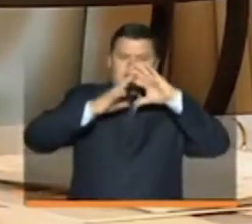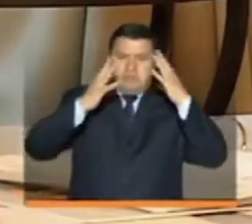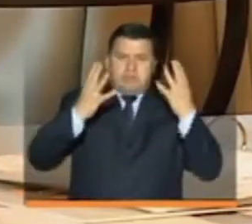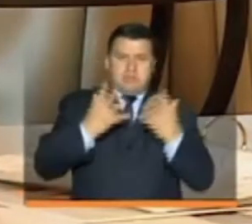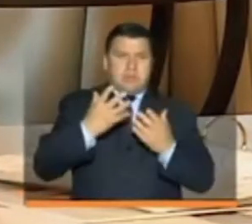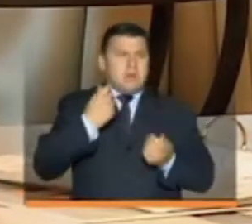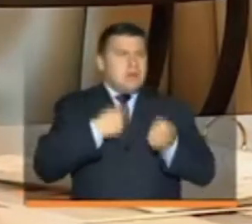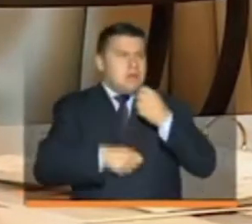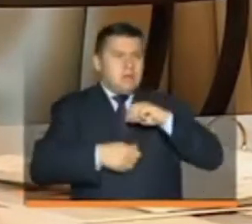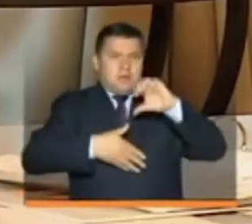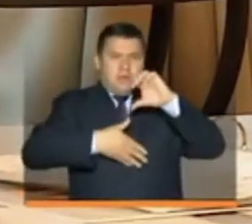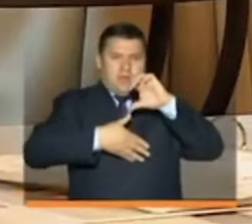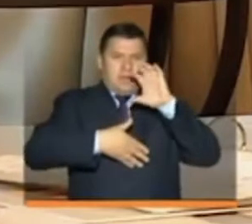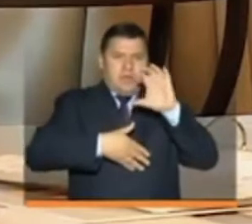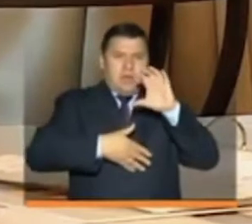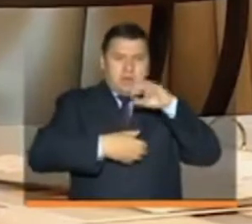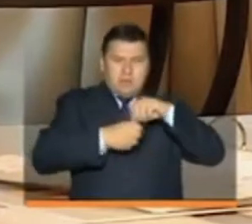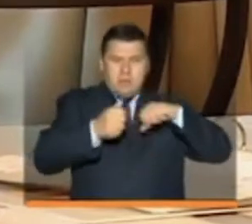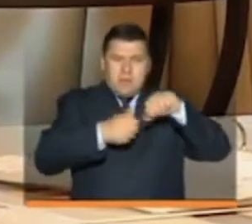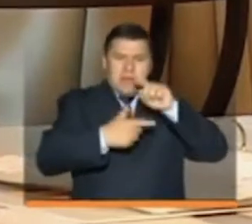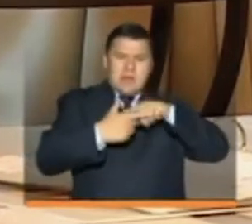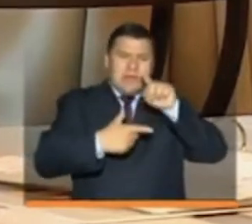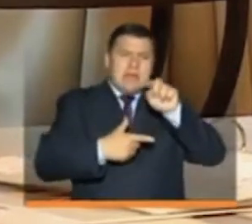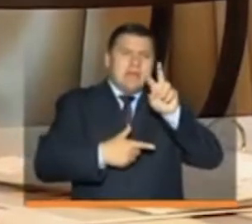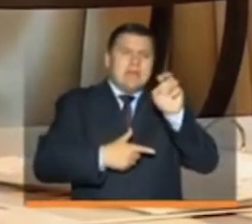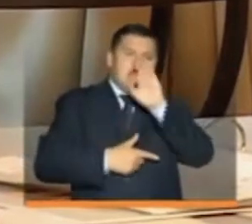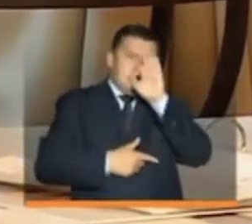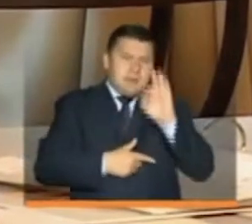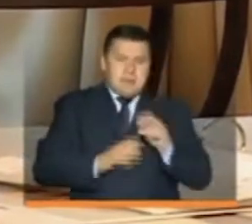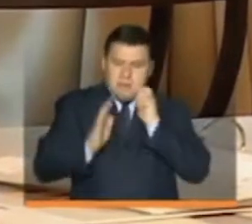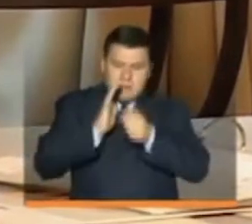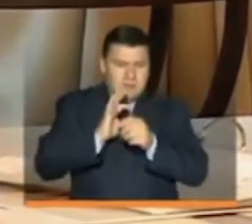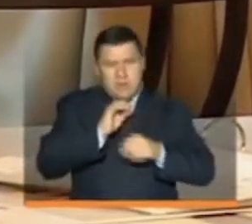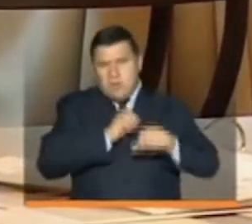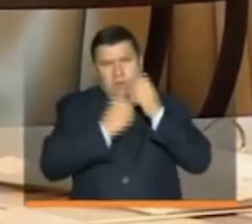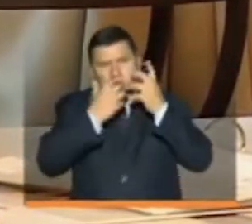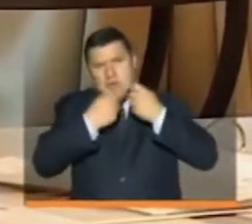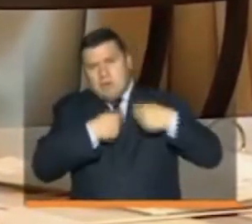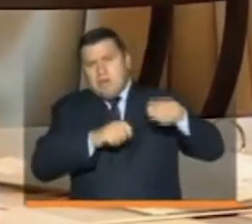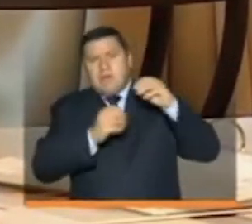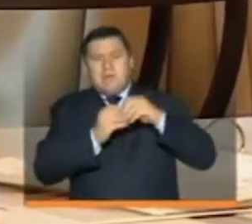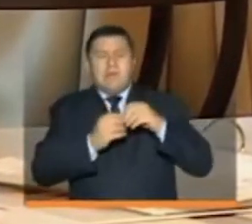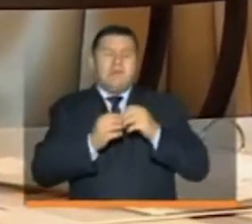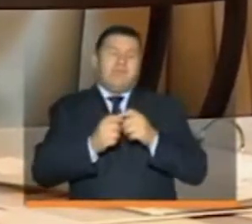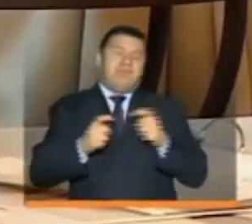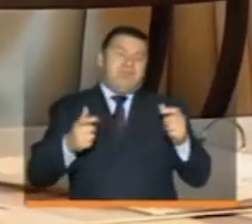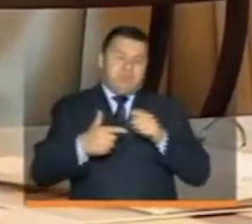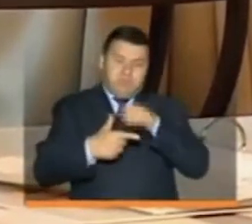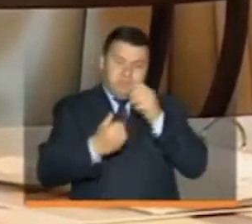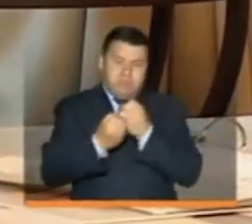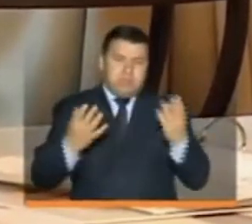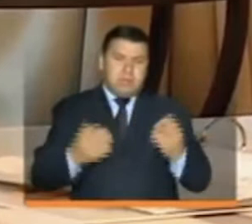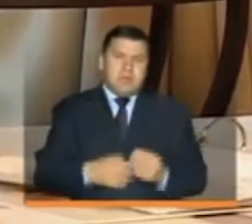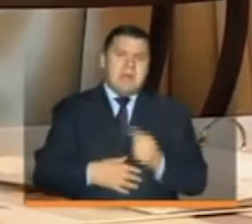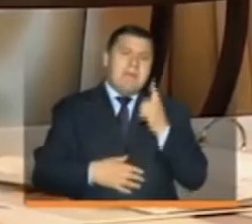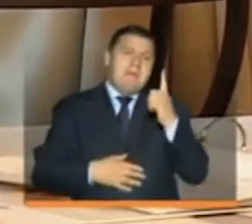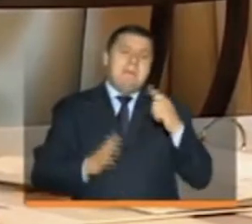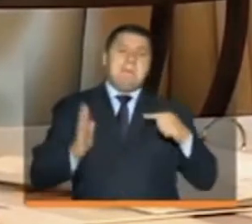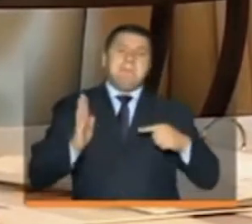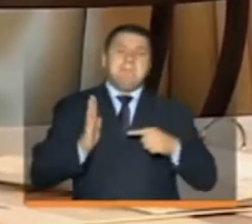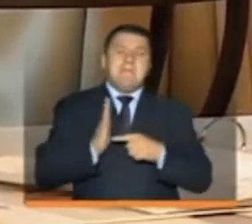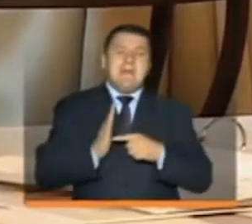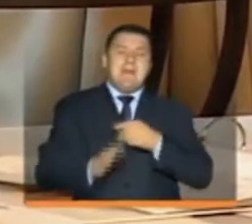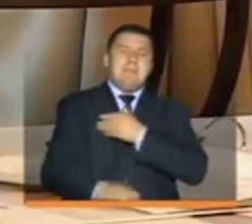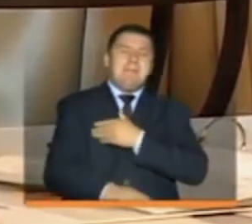nuestras exportaciones, 70% en bienes no mineros, y representa además cifras muy importantes,